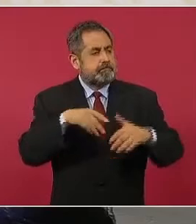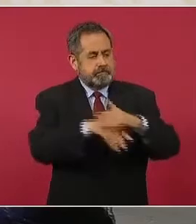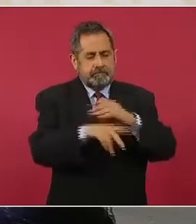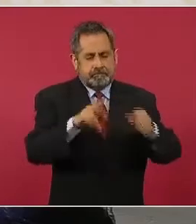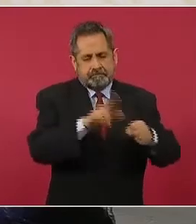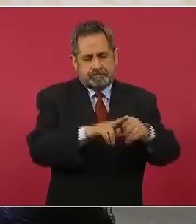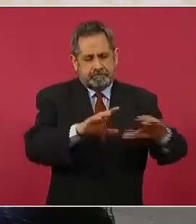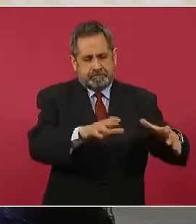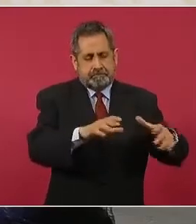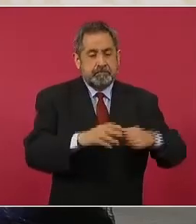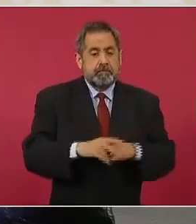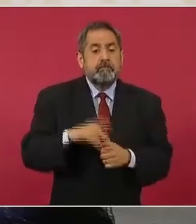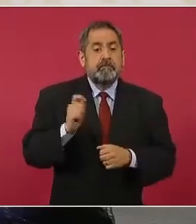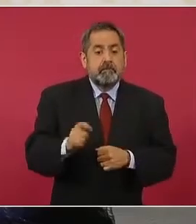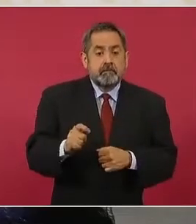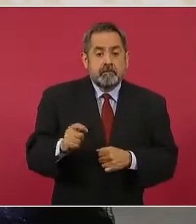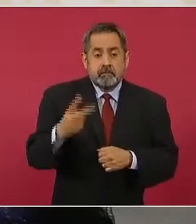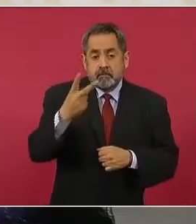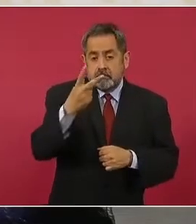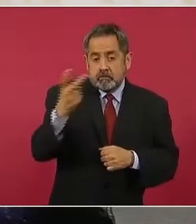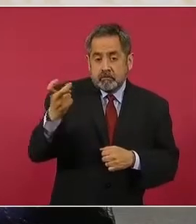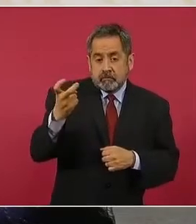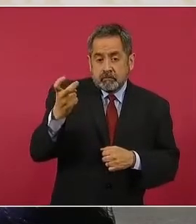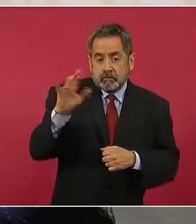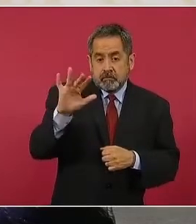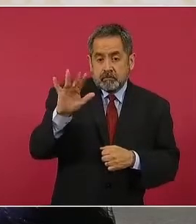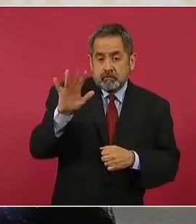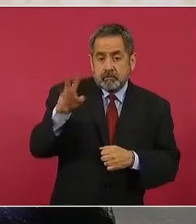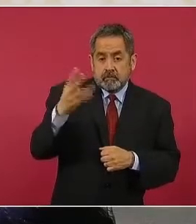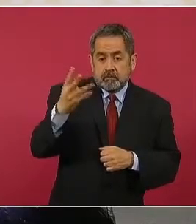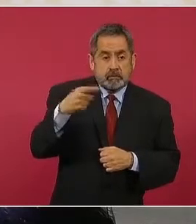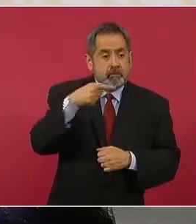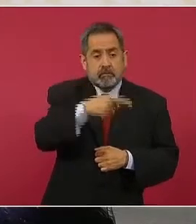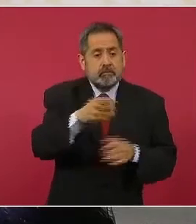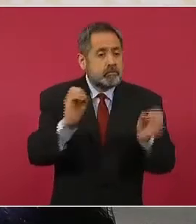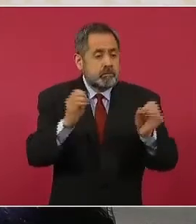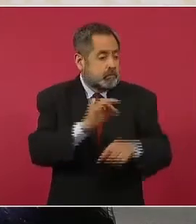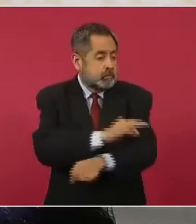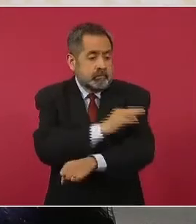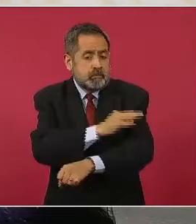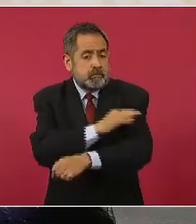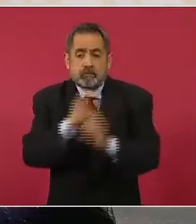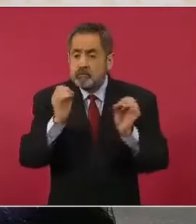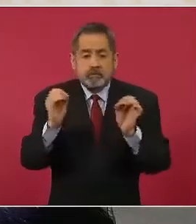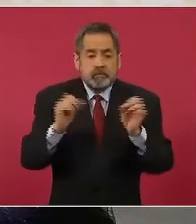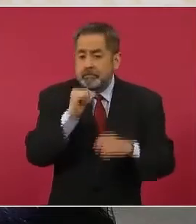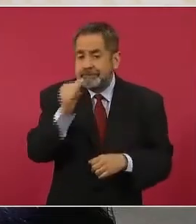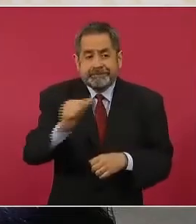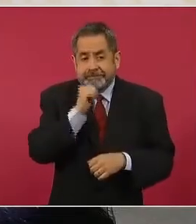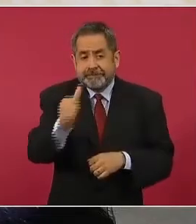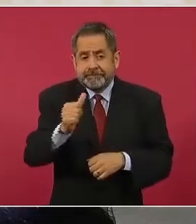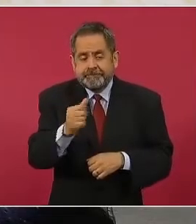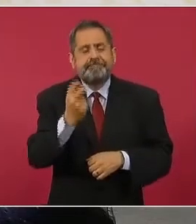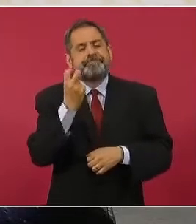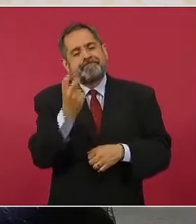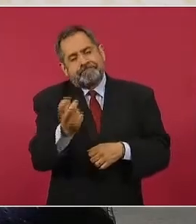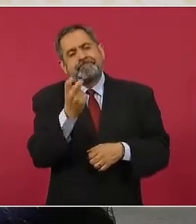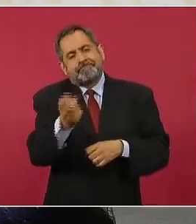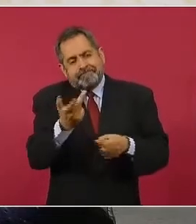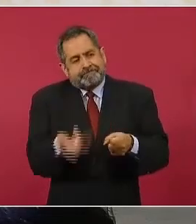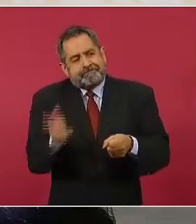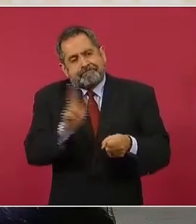lo de los fallecimientos. Esta es buena. Esto es lo más claro que